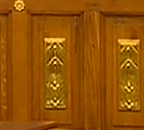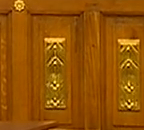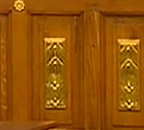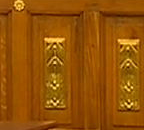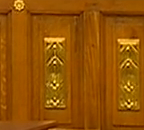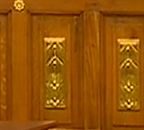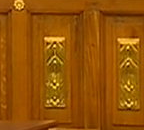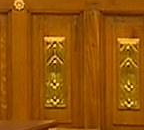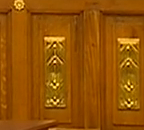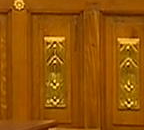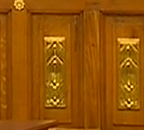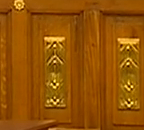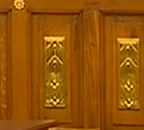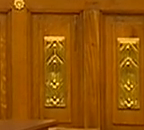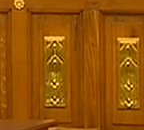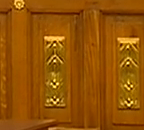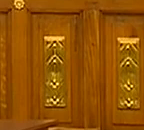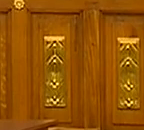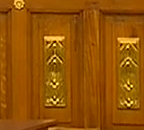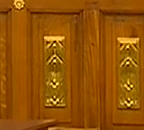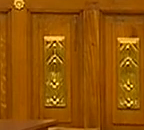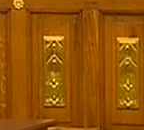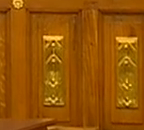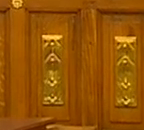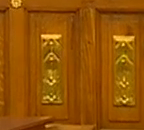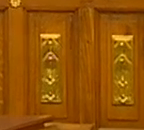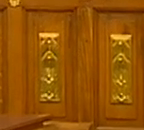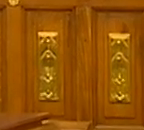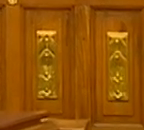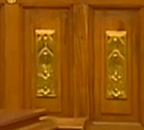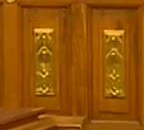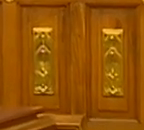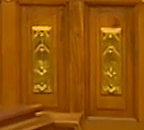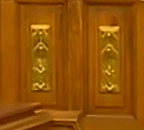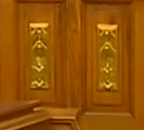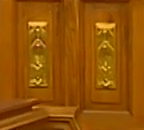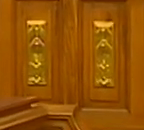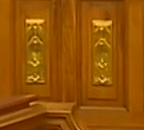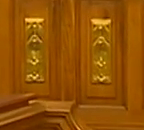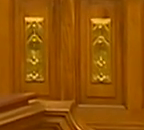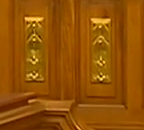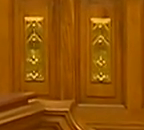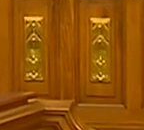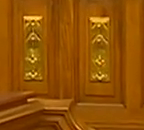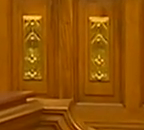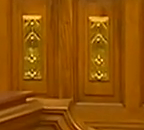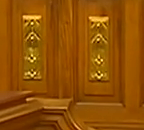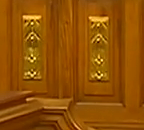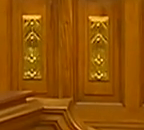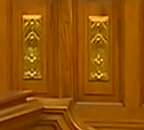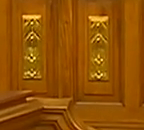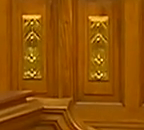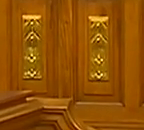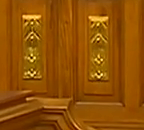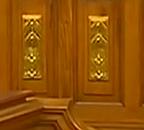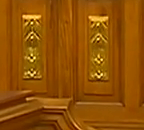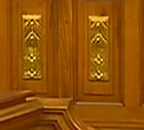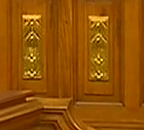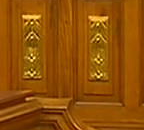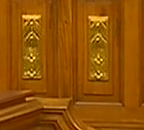vil y cruelmente asesinado hace tres años hoy la juventud salió